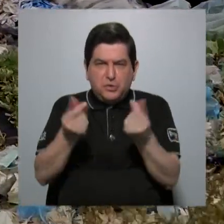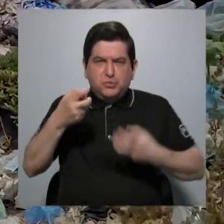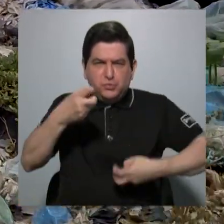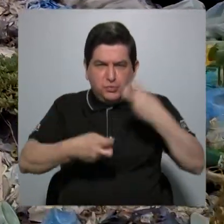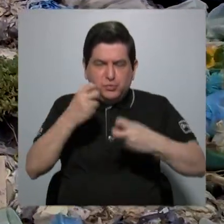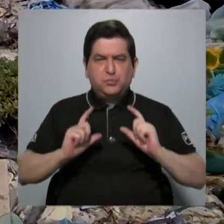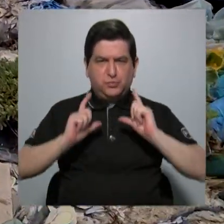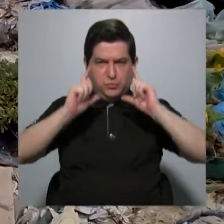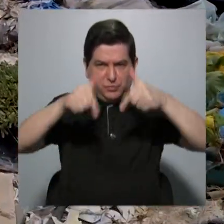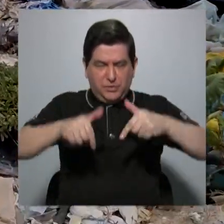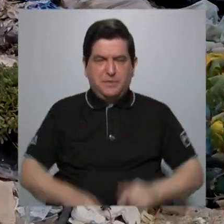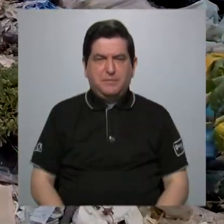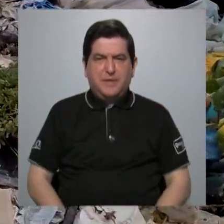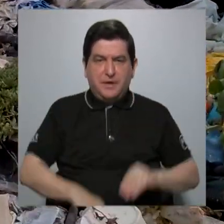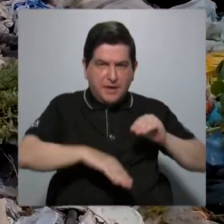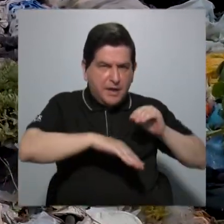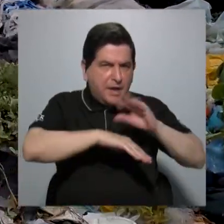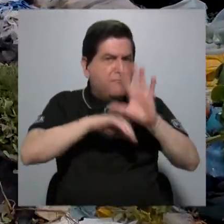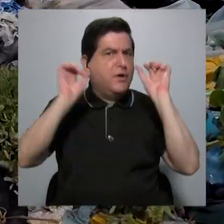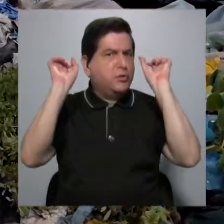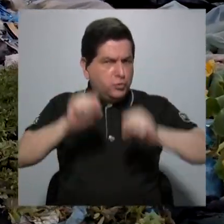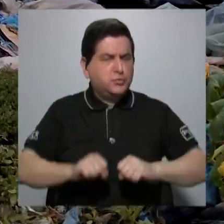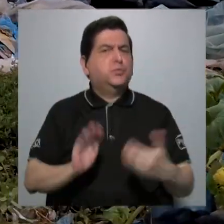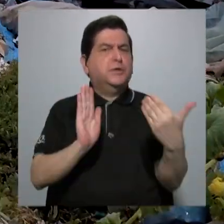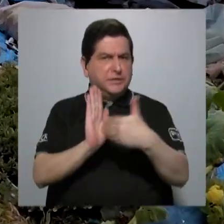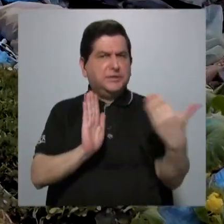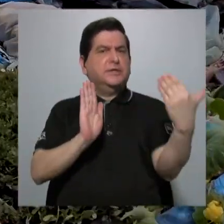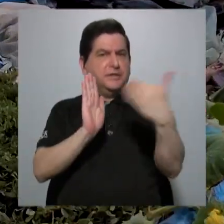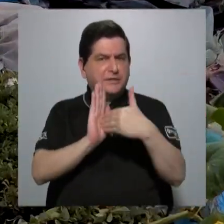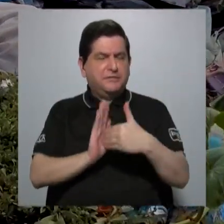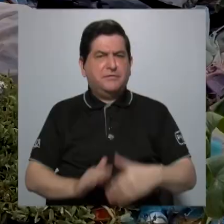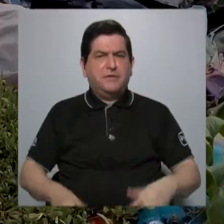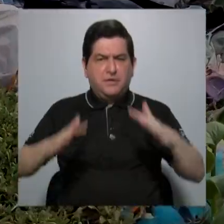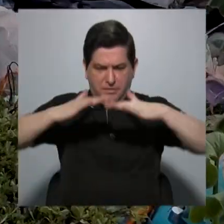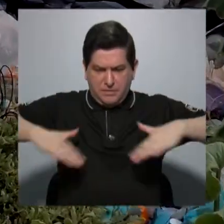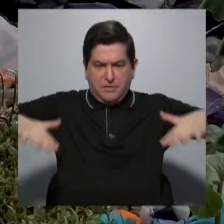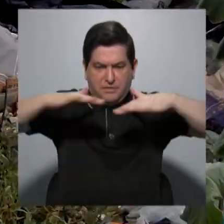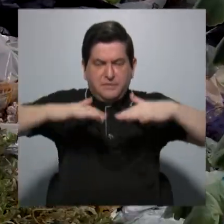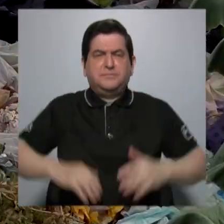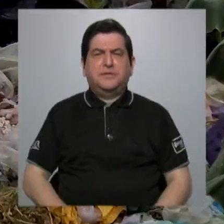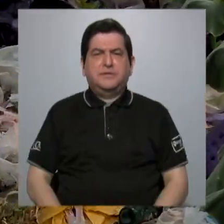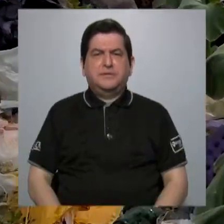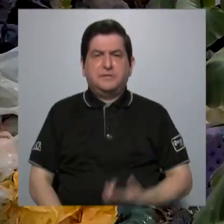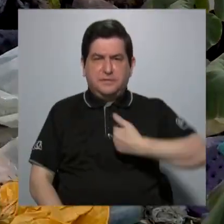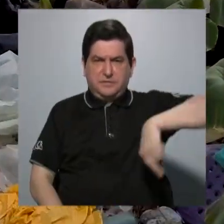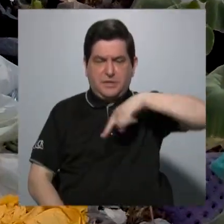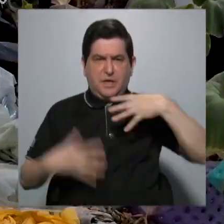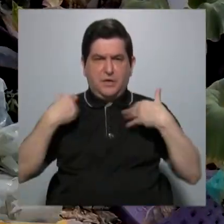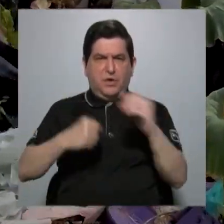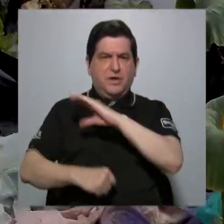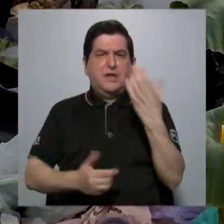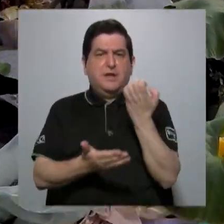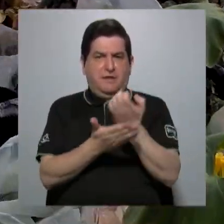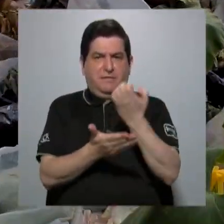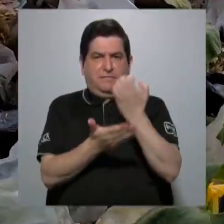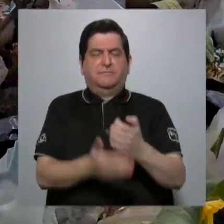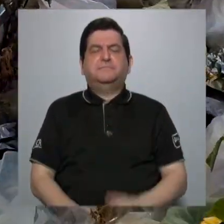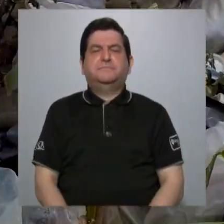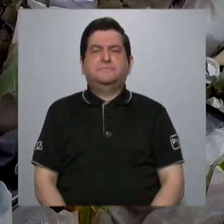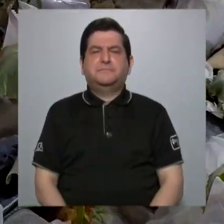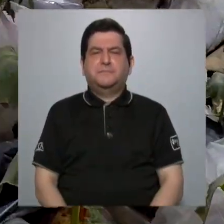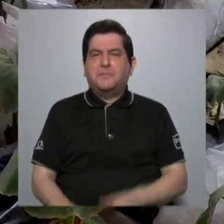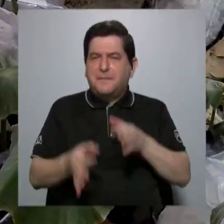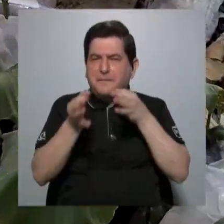iniciativa parece resolver el problema de la basura, sus efectos podrían ser muy perjudiciales para el medio ambiente, nuestra salud y